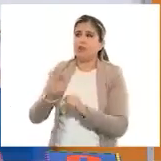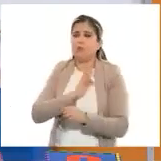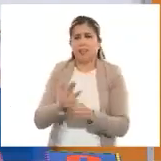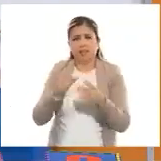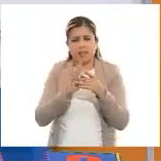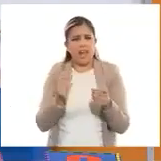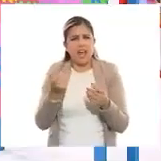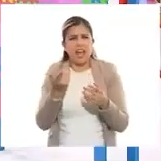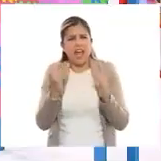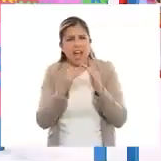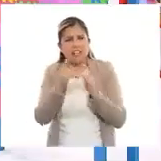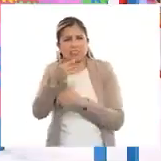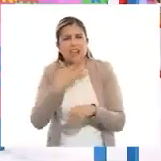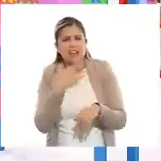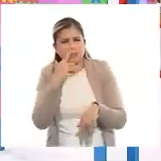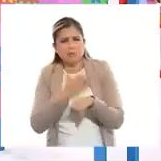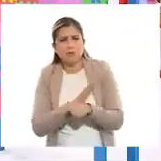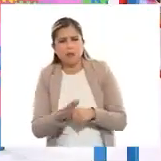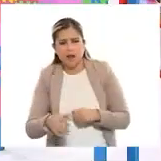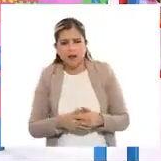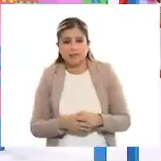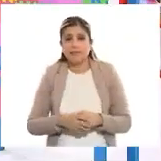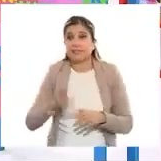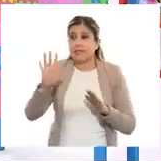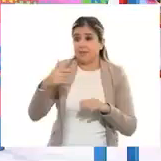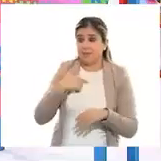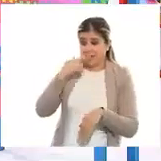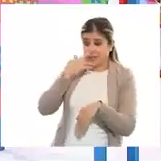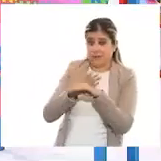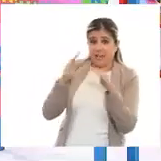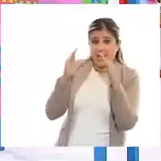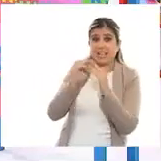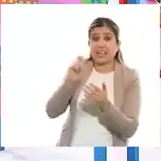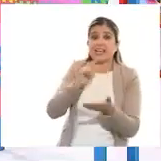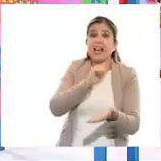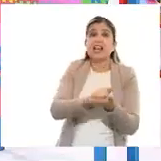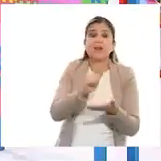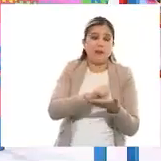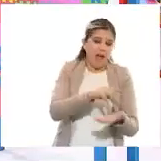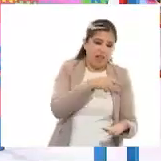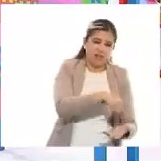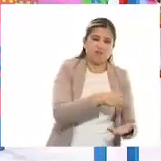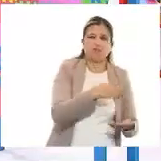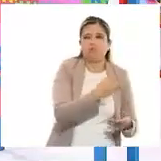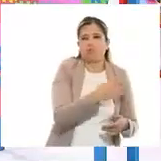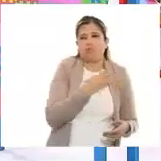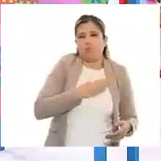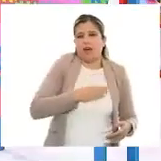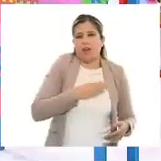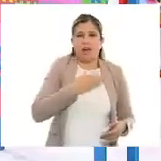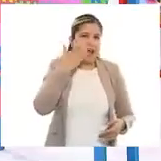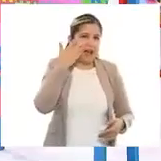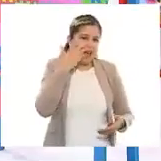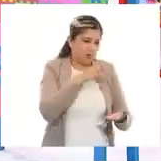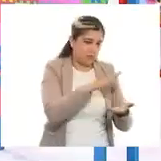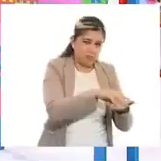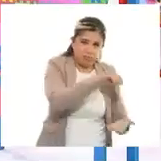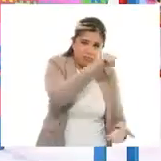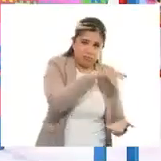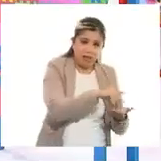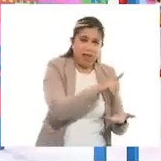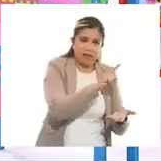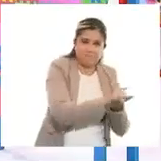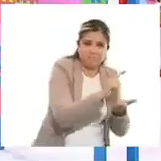en casa? Bueno, una de mis responsabilidades en casa es limpiar la arena del gato. Eso me toca a mí porque fue mi idea